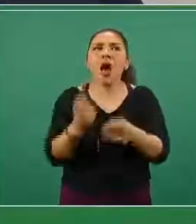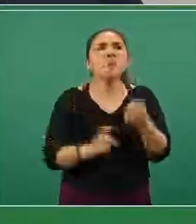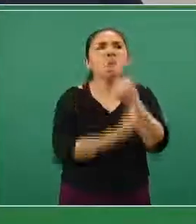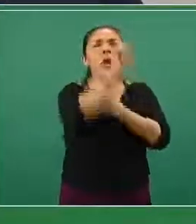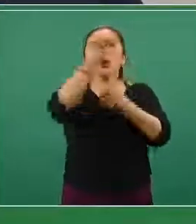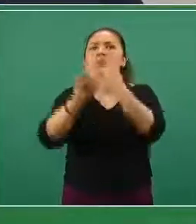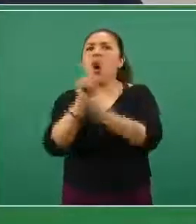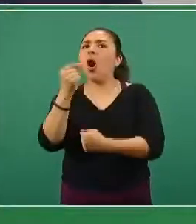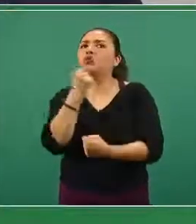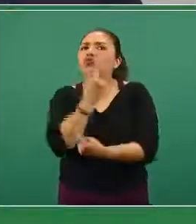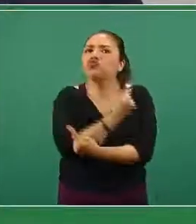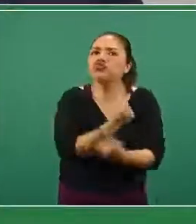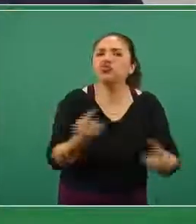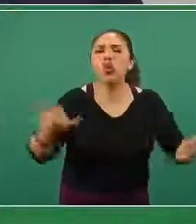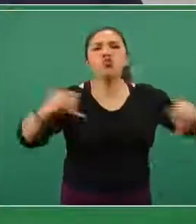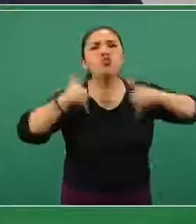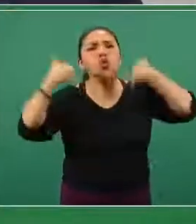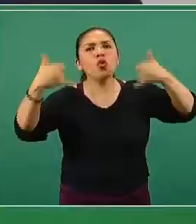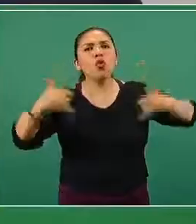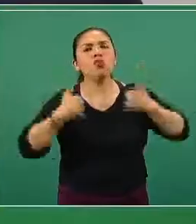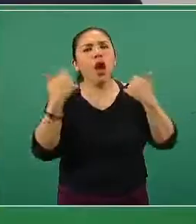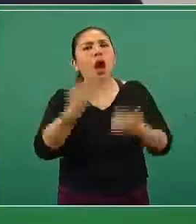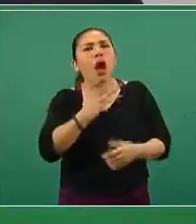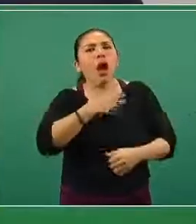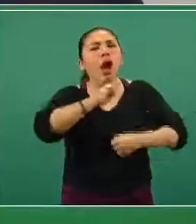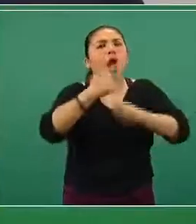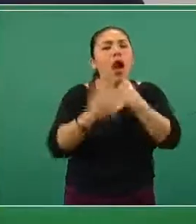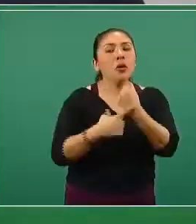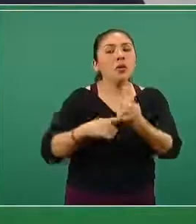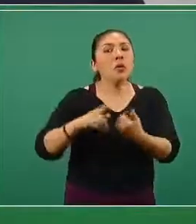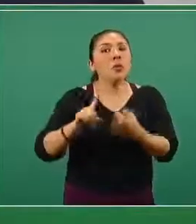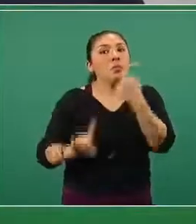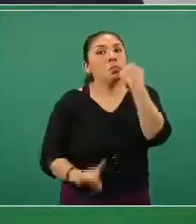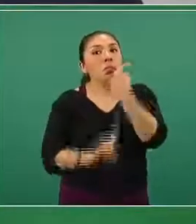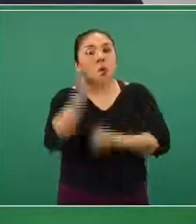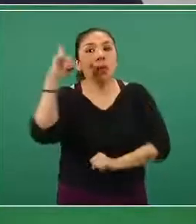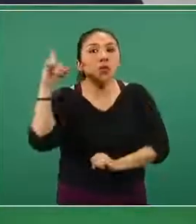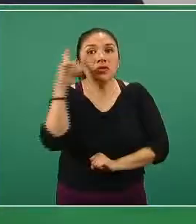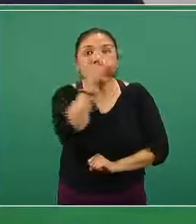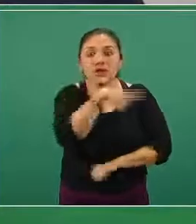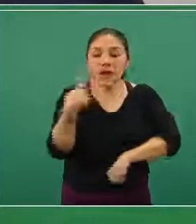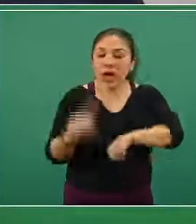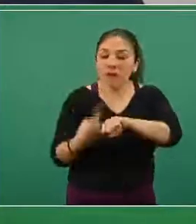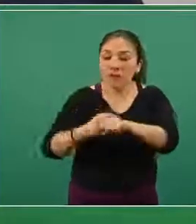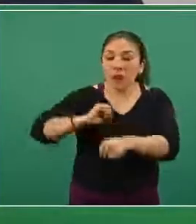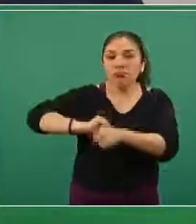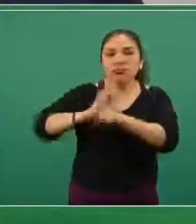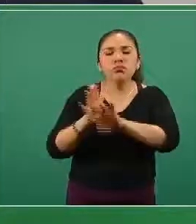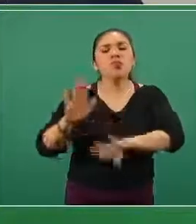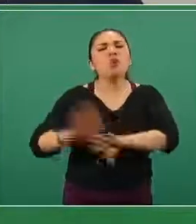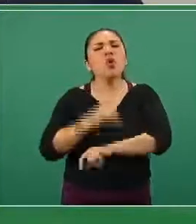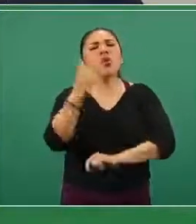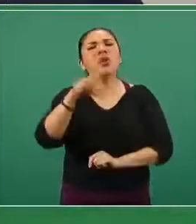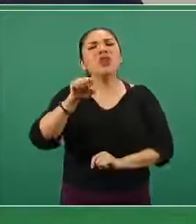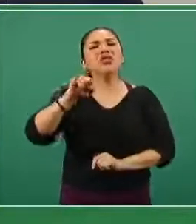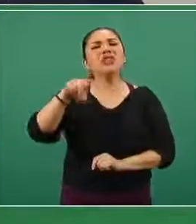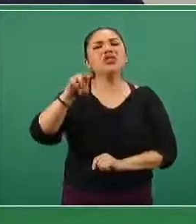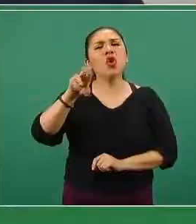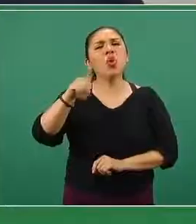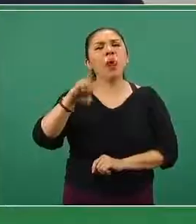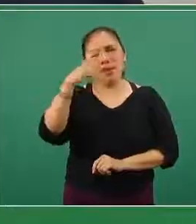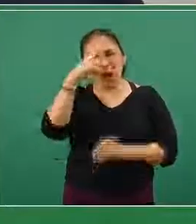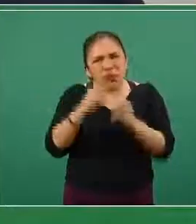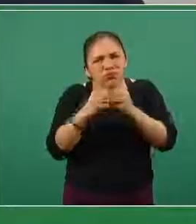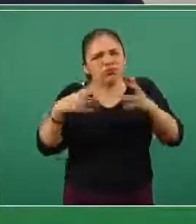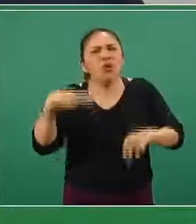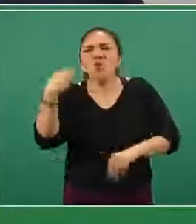niños y adolescentes que tienen alguna complicación de COVID por un síndrome inflamatorio, que no sé